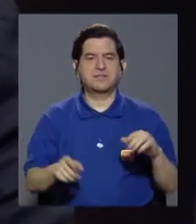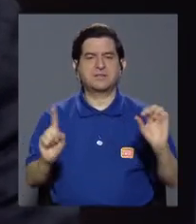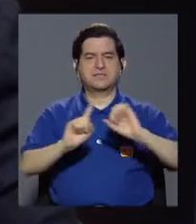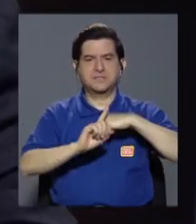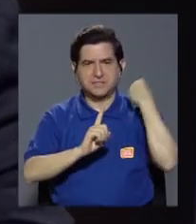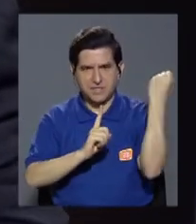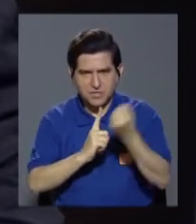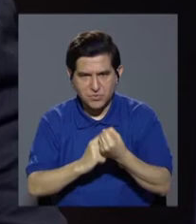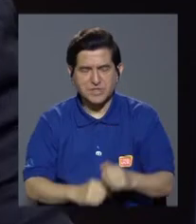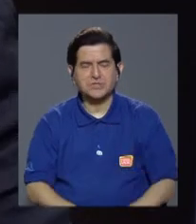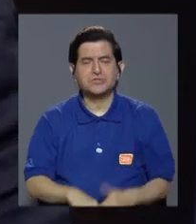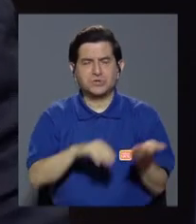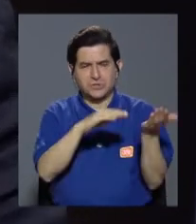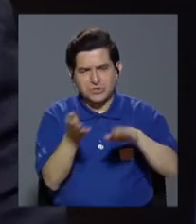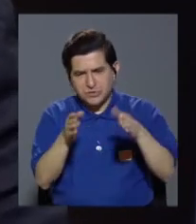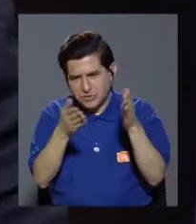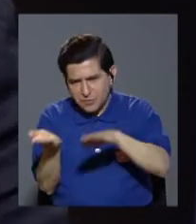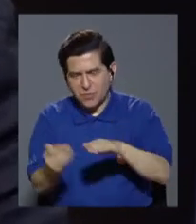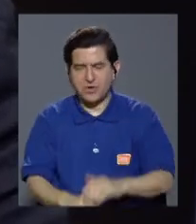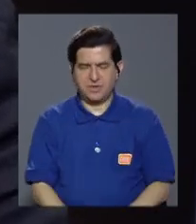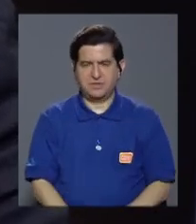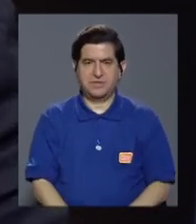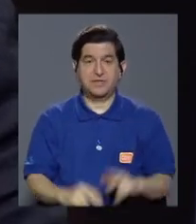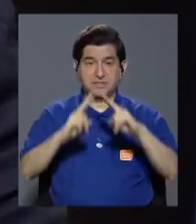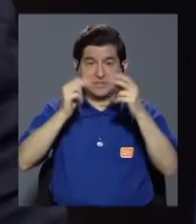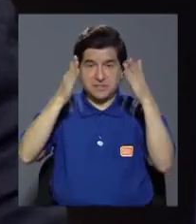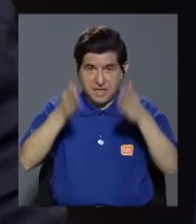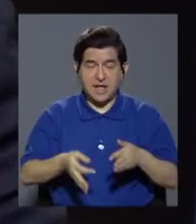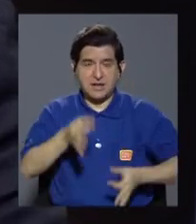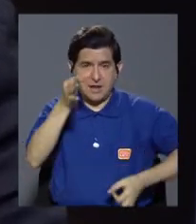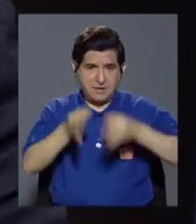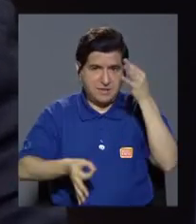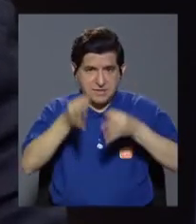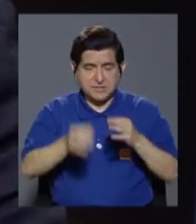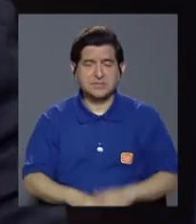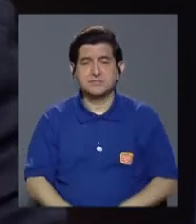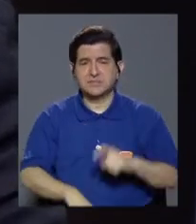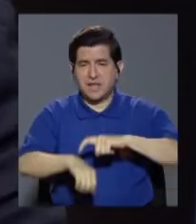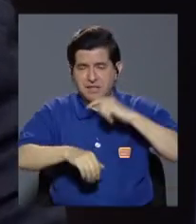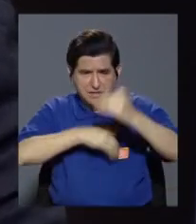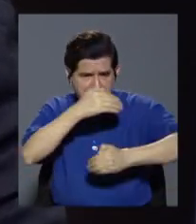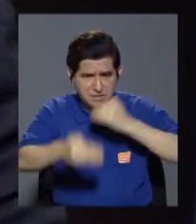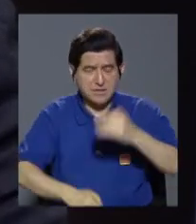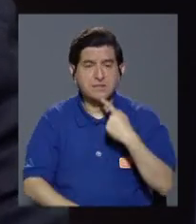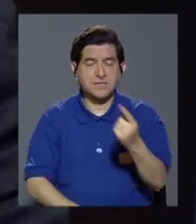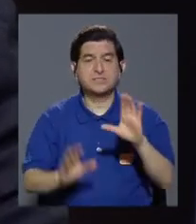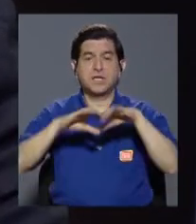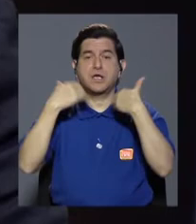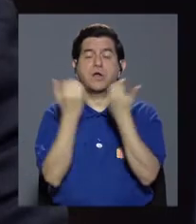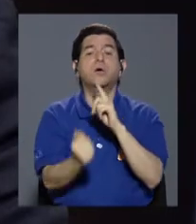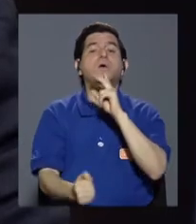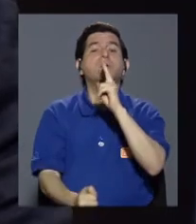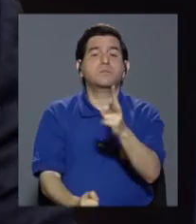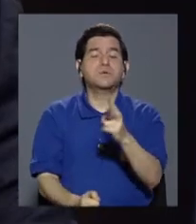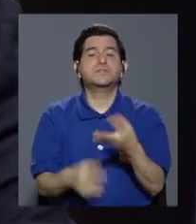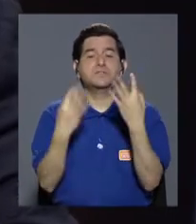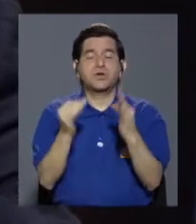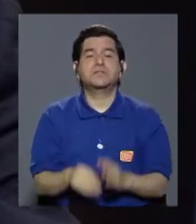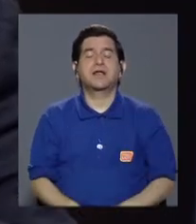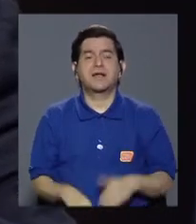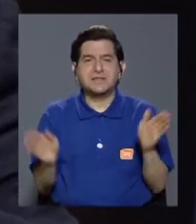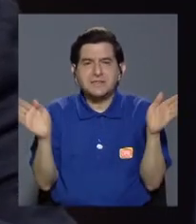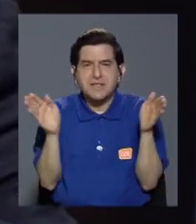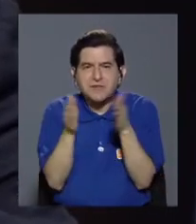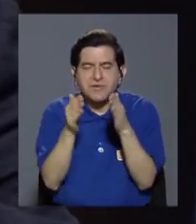en realidad fue de esa manera y no otra los analistas de la justicia transicional dicen que les fuerza las comisiones de la verdad pretenden reducir